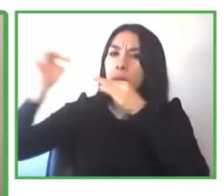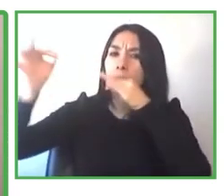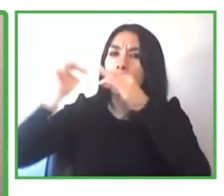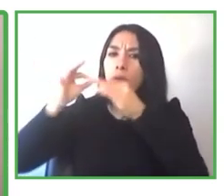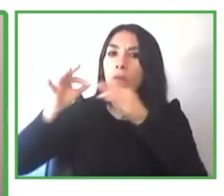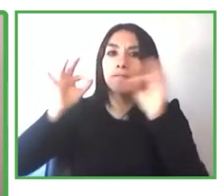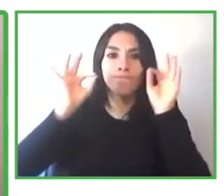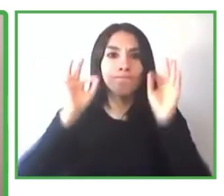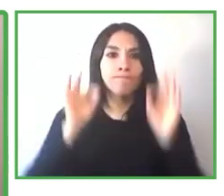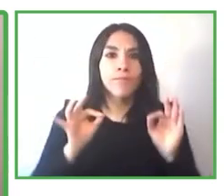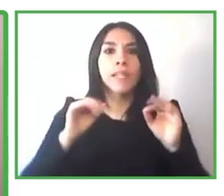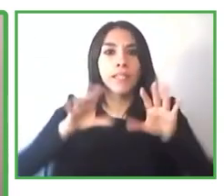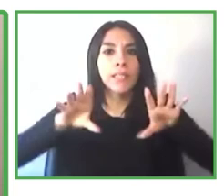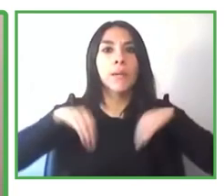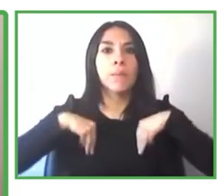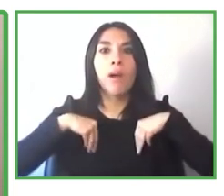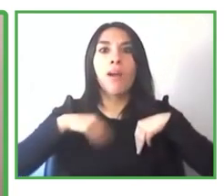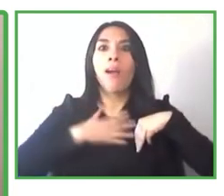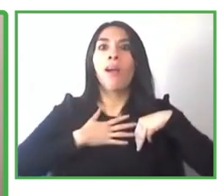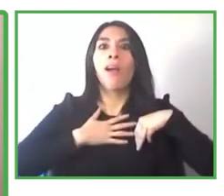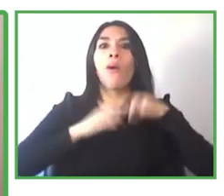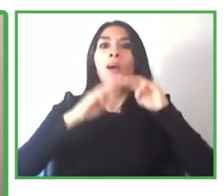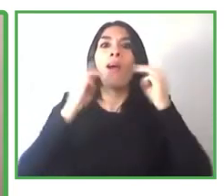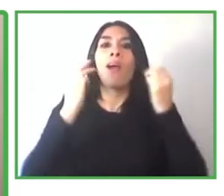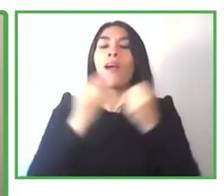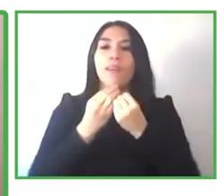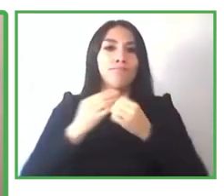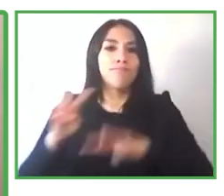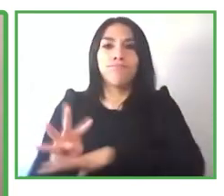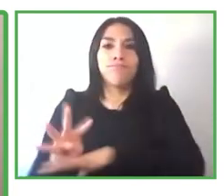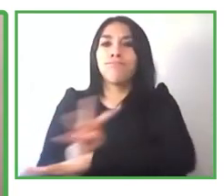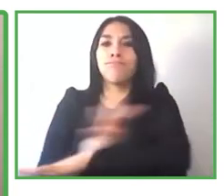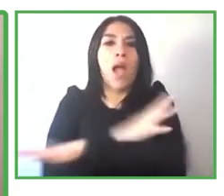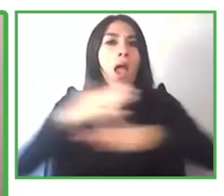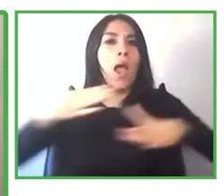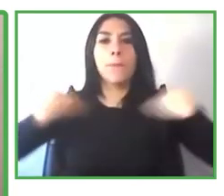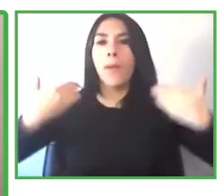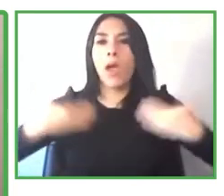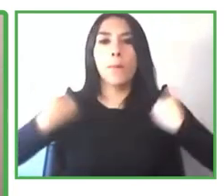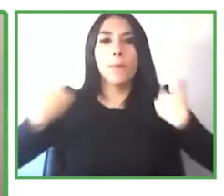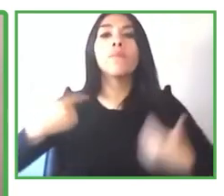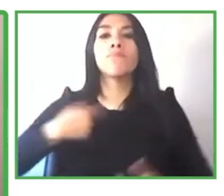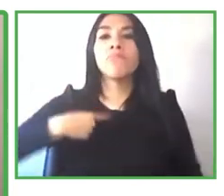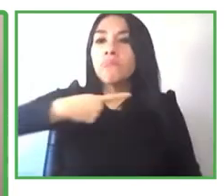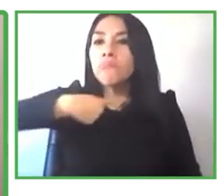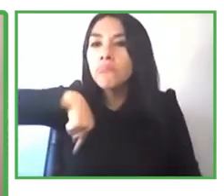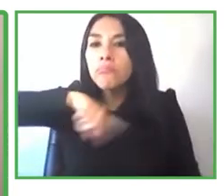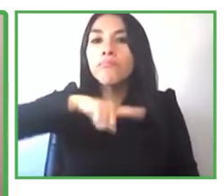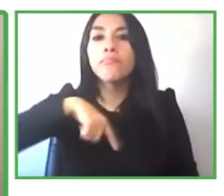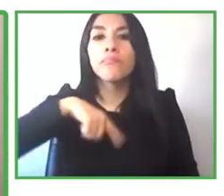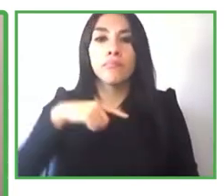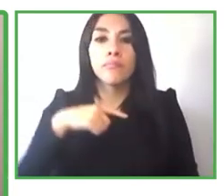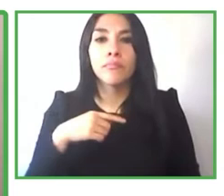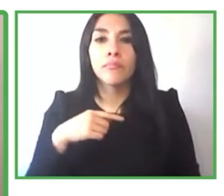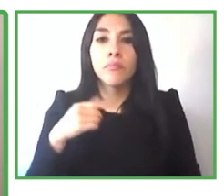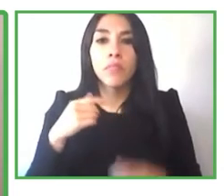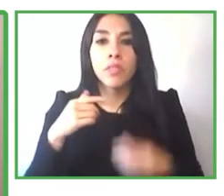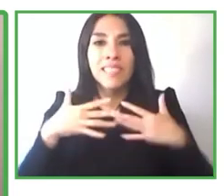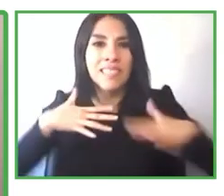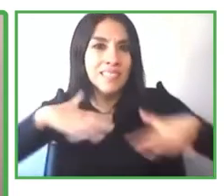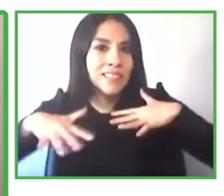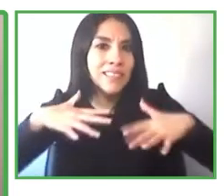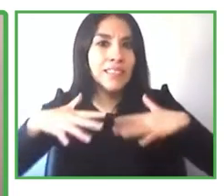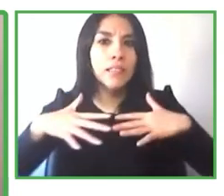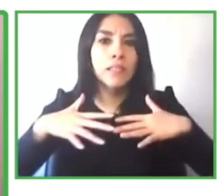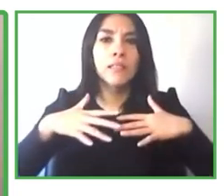Sí, nosotros estuvimos impresionados con tu resiliencia y con tu determinación y fuiste exitoso. Bueno,